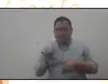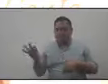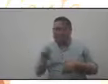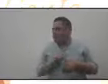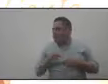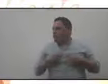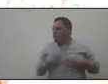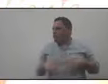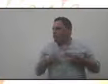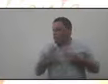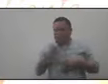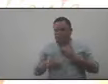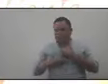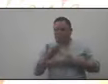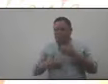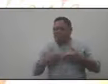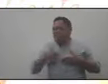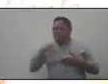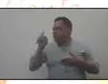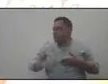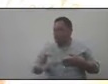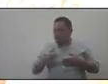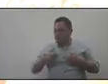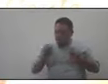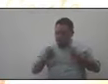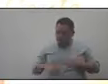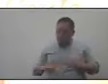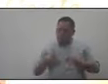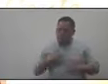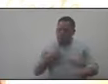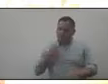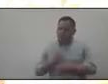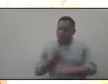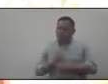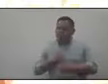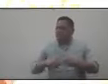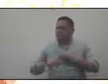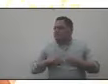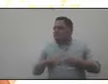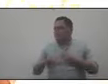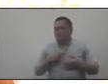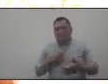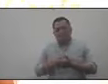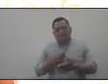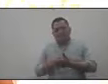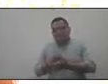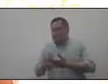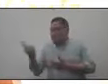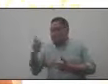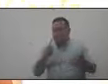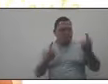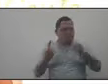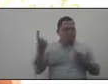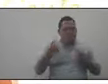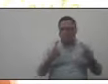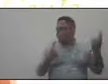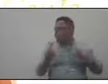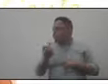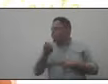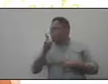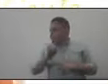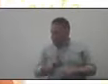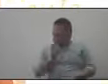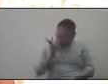por habido y por haber, pero uno tiene también que poner de su parte y hacerse todo, que si a uno le dicen… Son 16